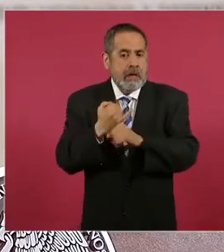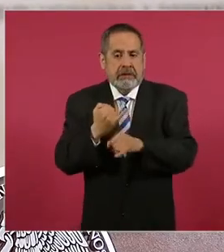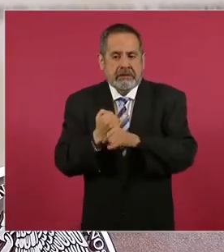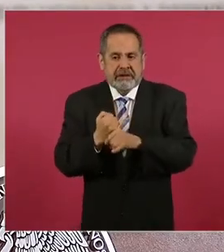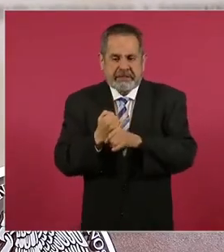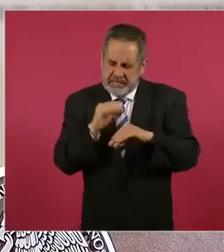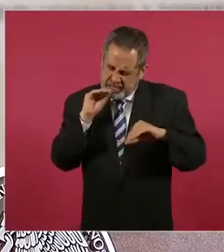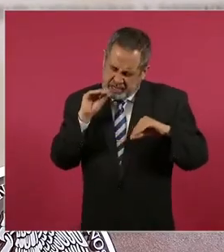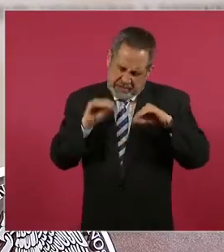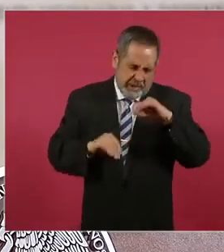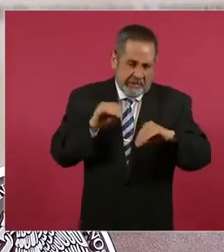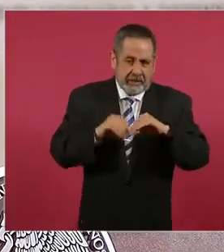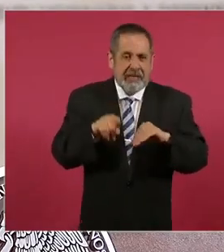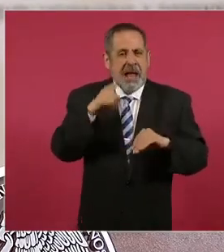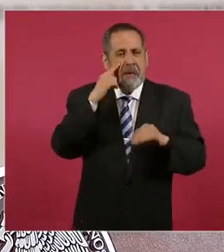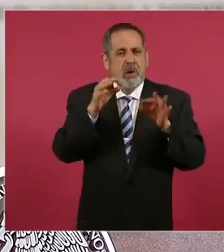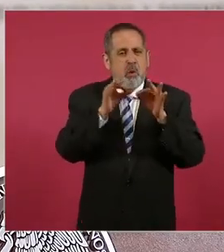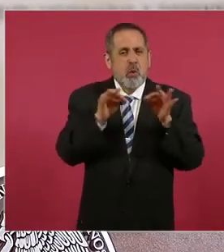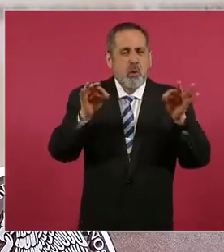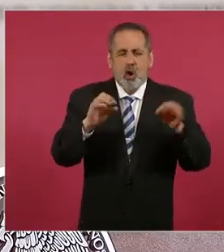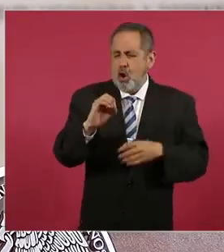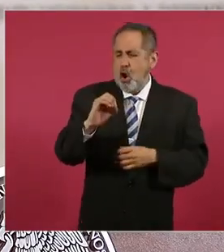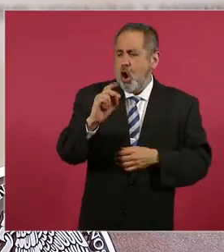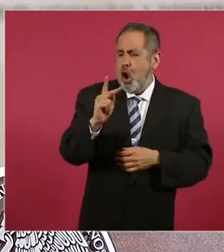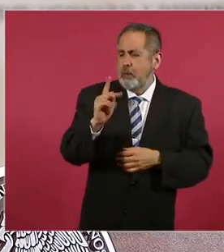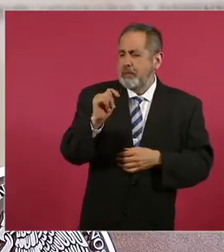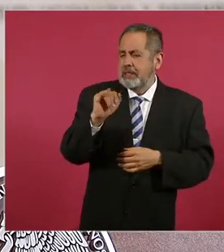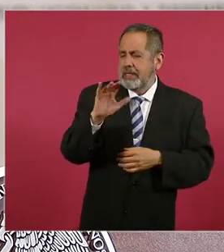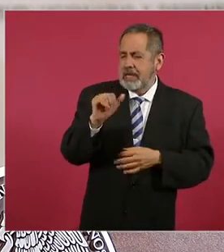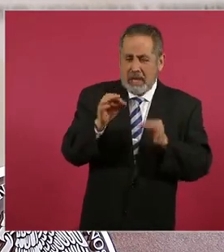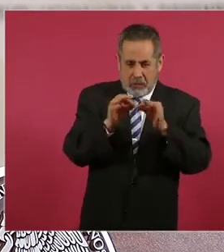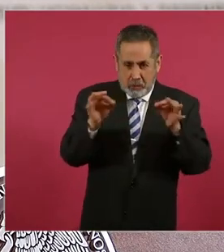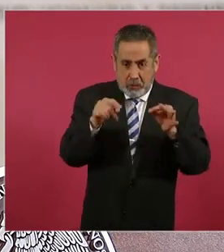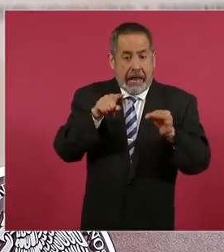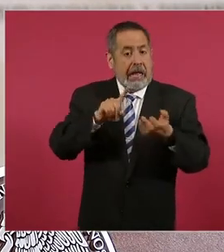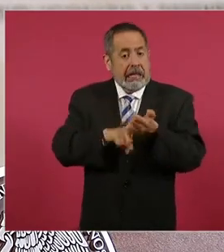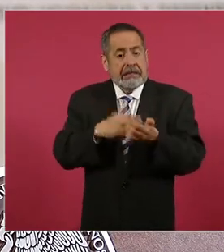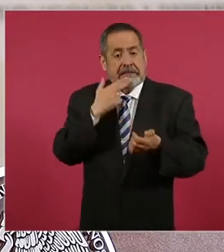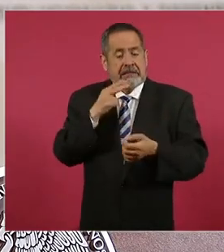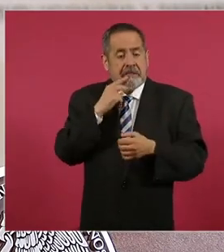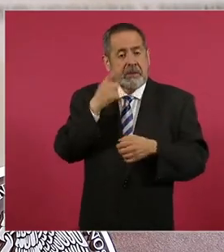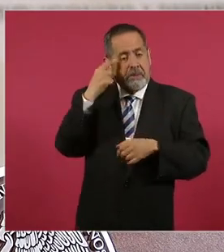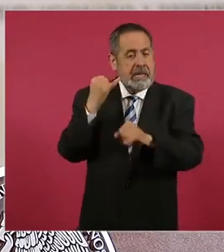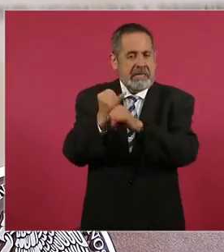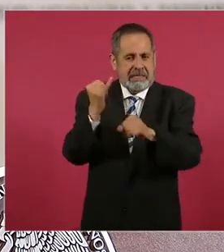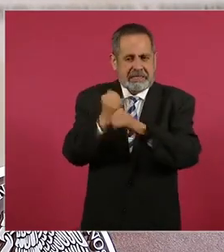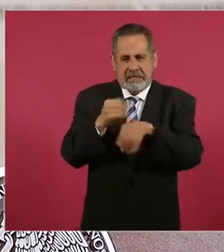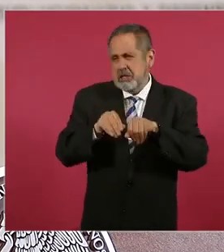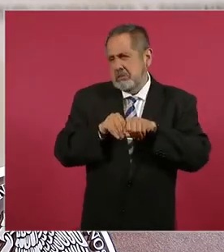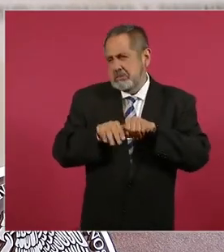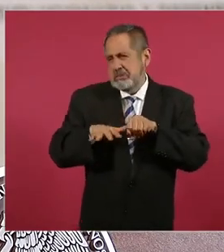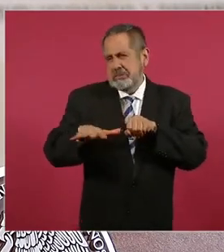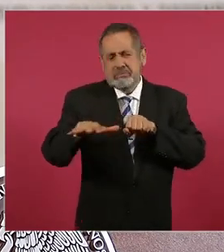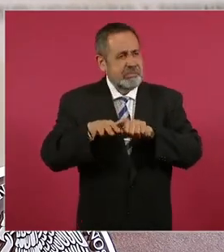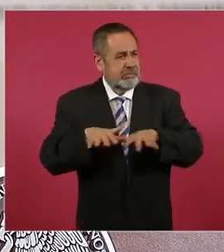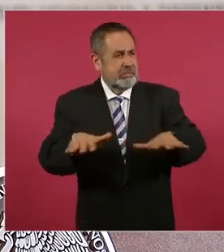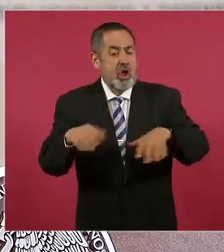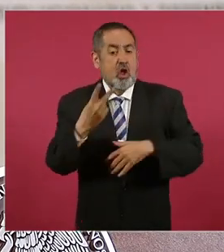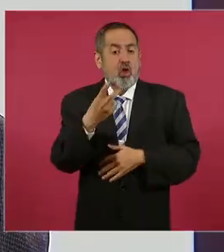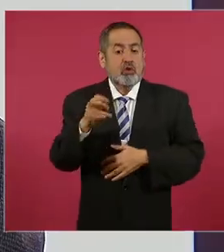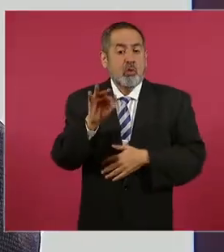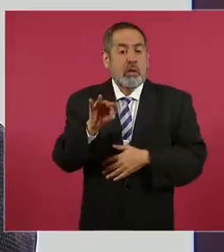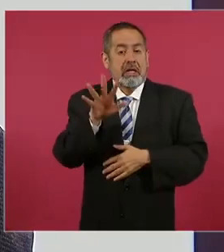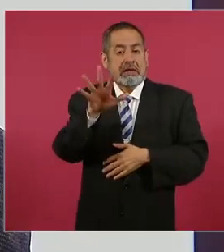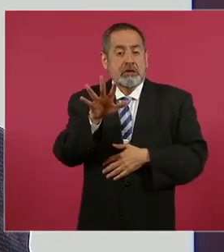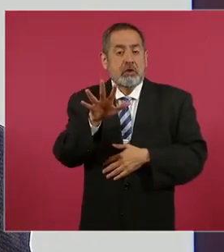se aprovecha para el transporte de datos e internet. Se iluminan 245 rutas de